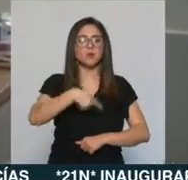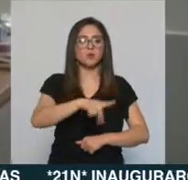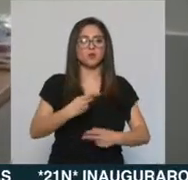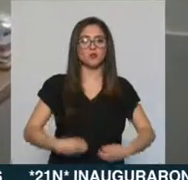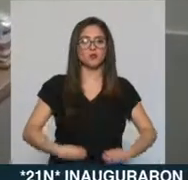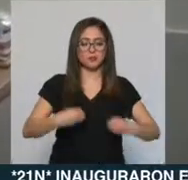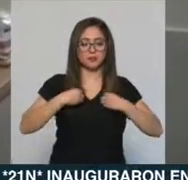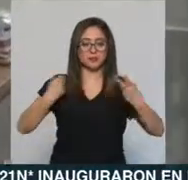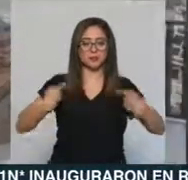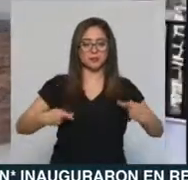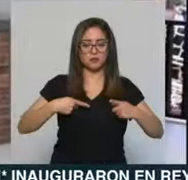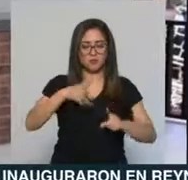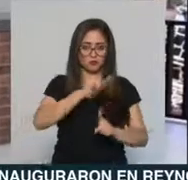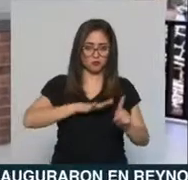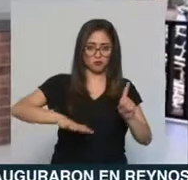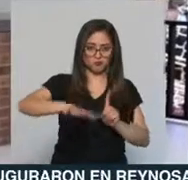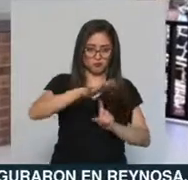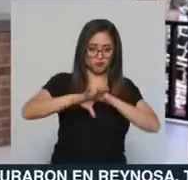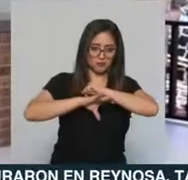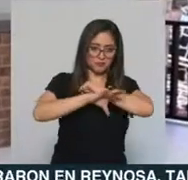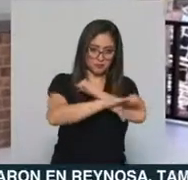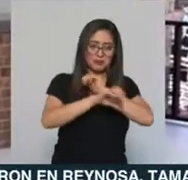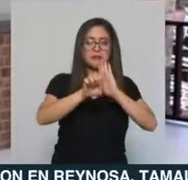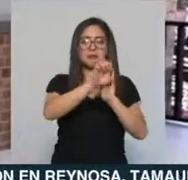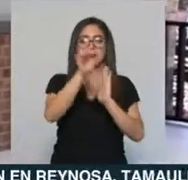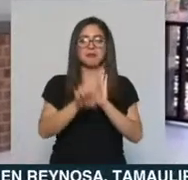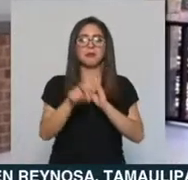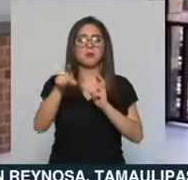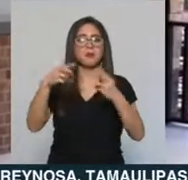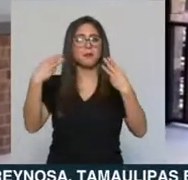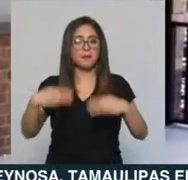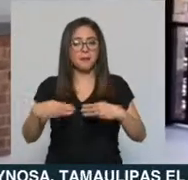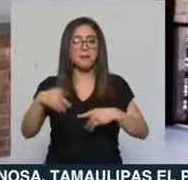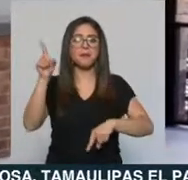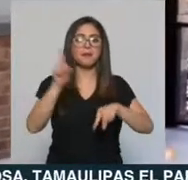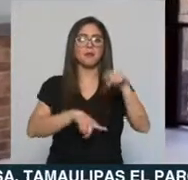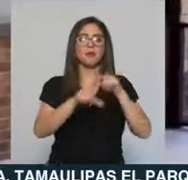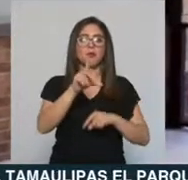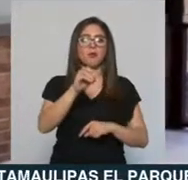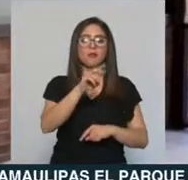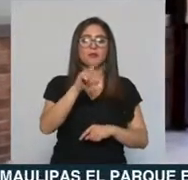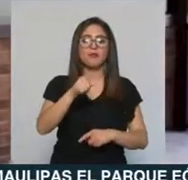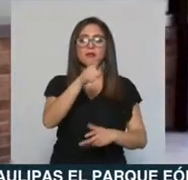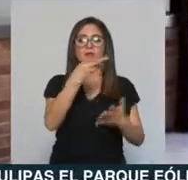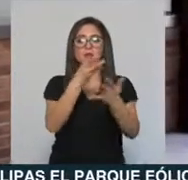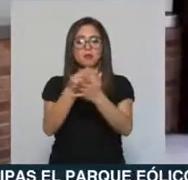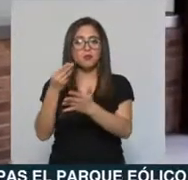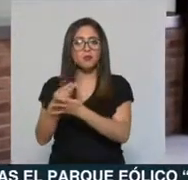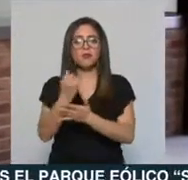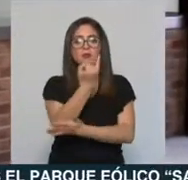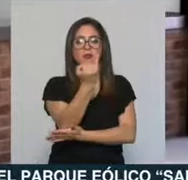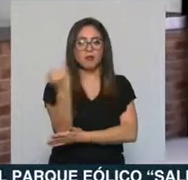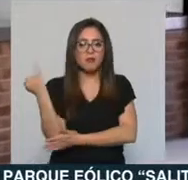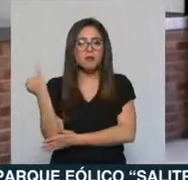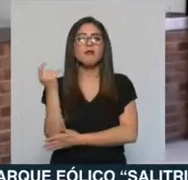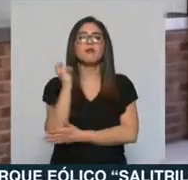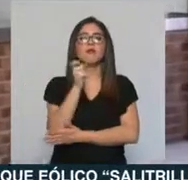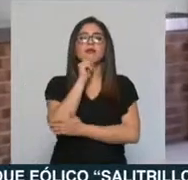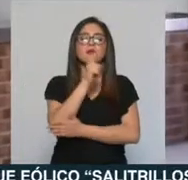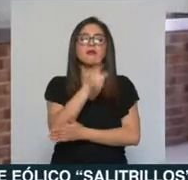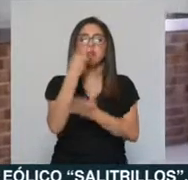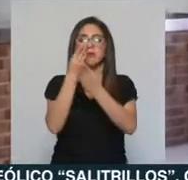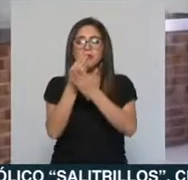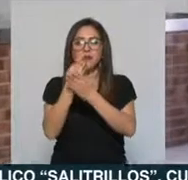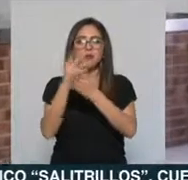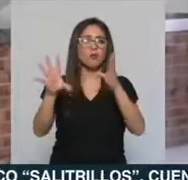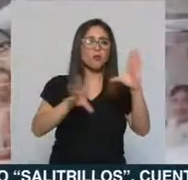de la demarcación. Por ejemplo, en los mercados se reemplazaron los setas y mantenimiento a las jardineras, remodelaciones parciales